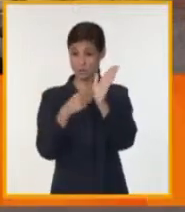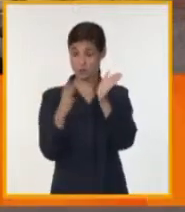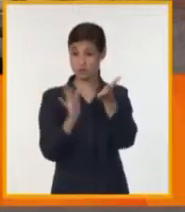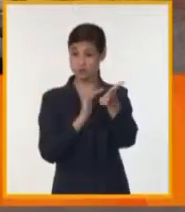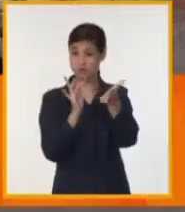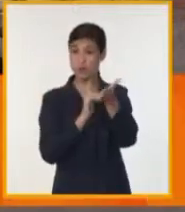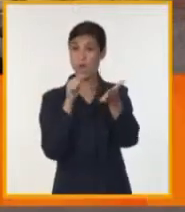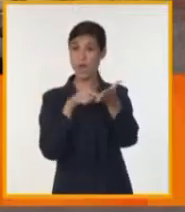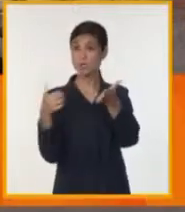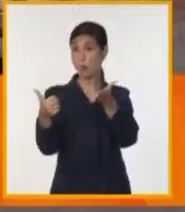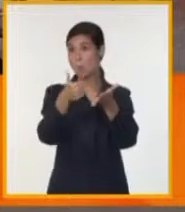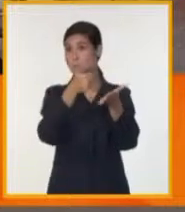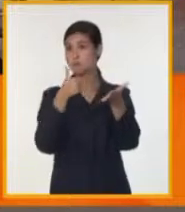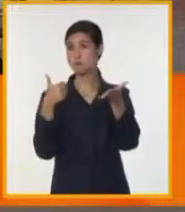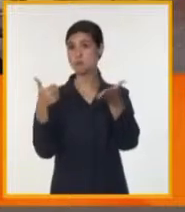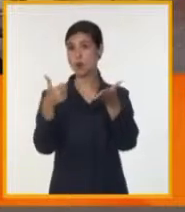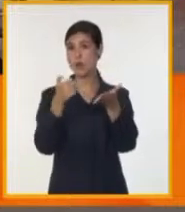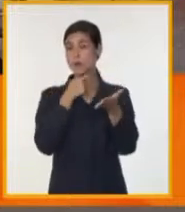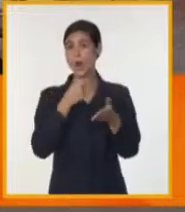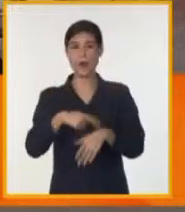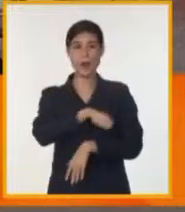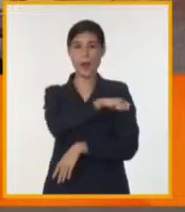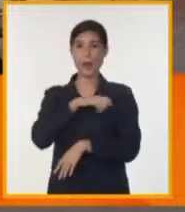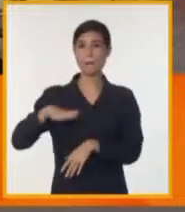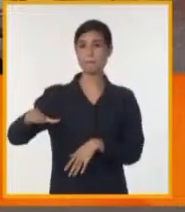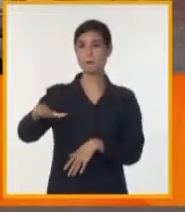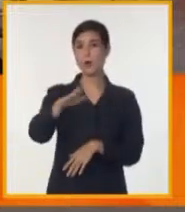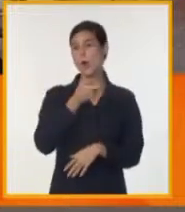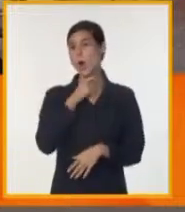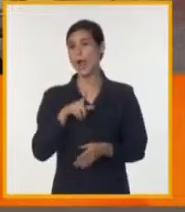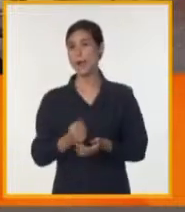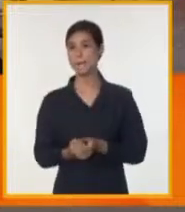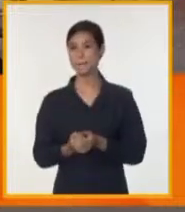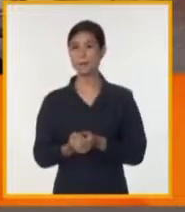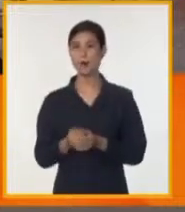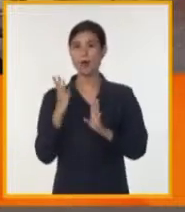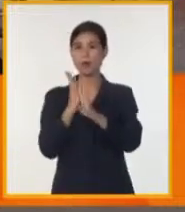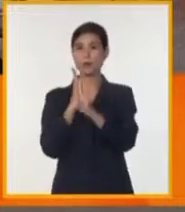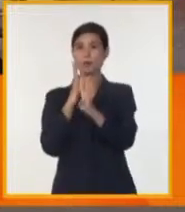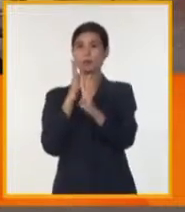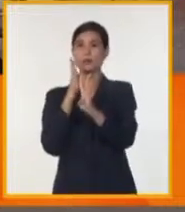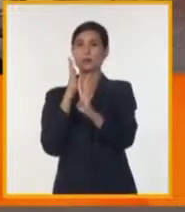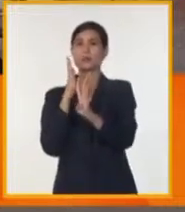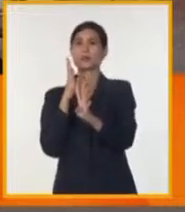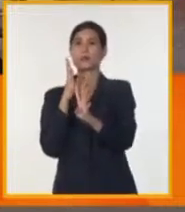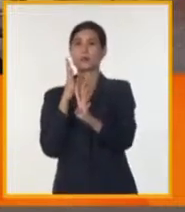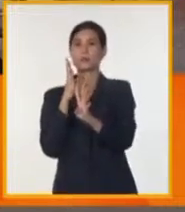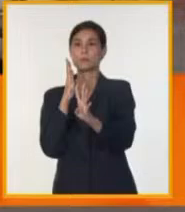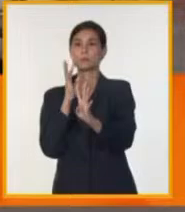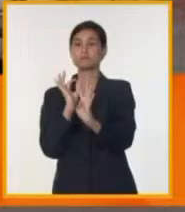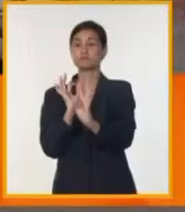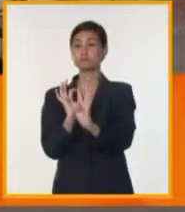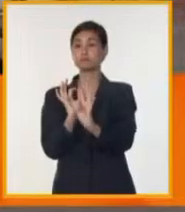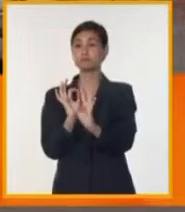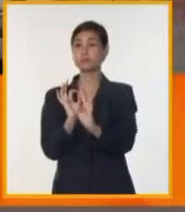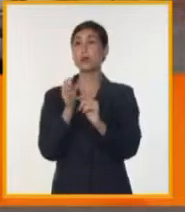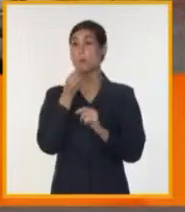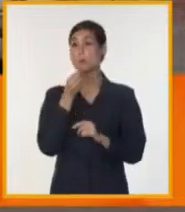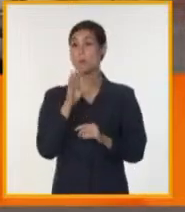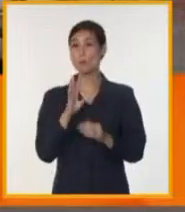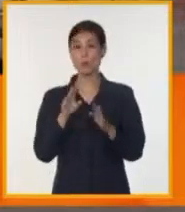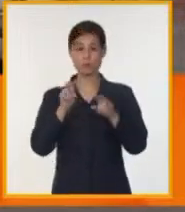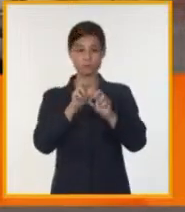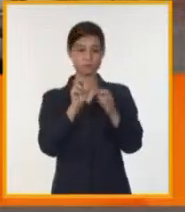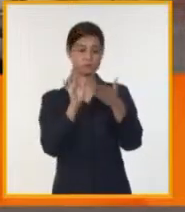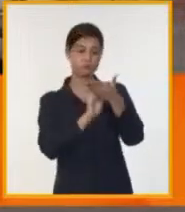coger y aliviar al cubano que no tenga que ir a hacer una cola directo en una agencia, sino que pueda adquirirlo por la